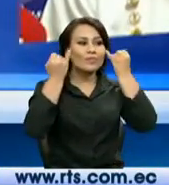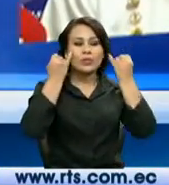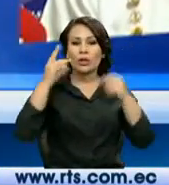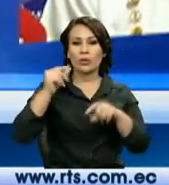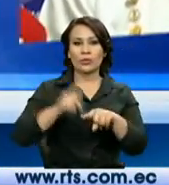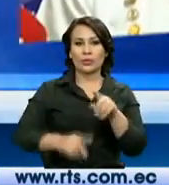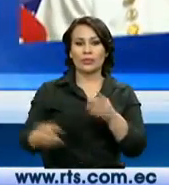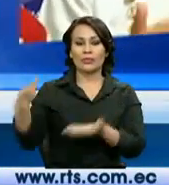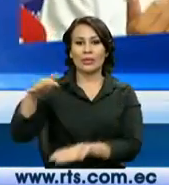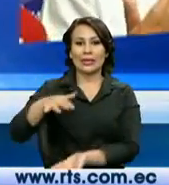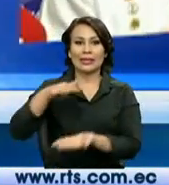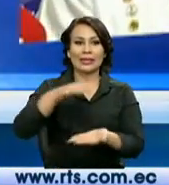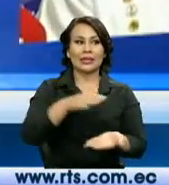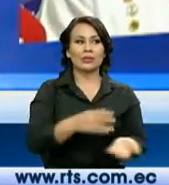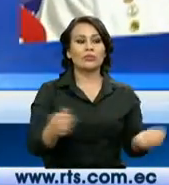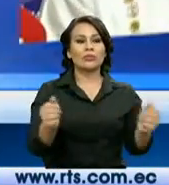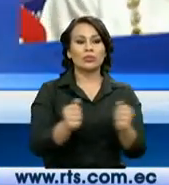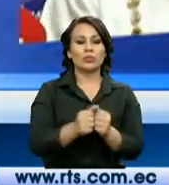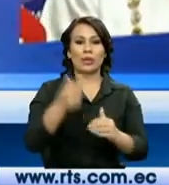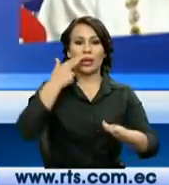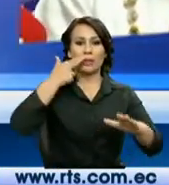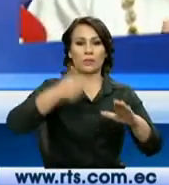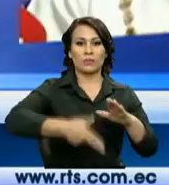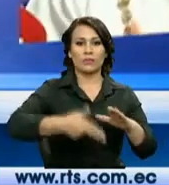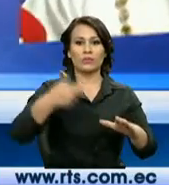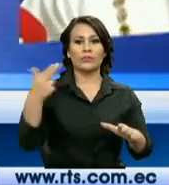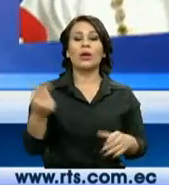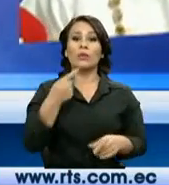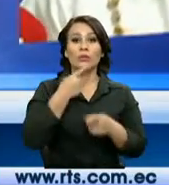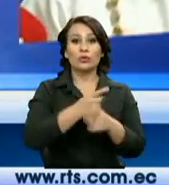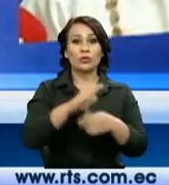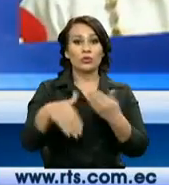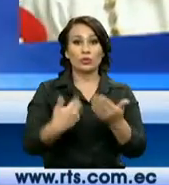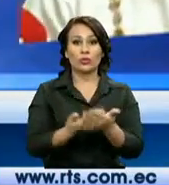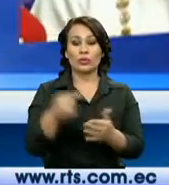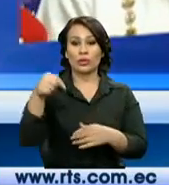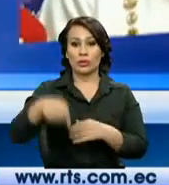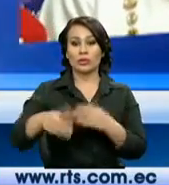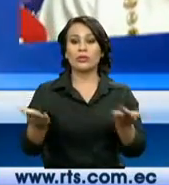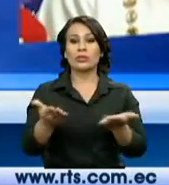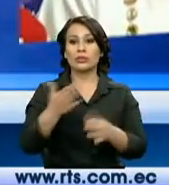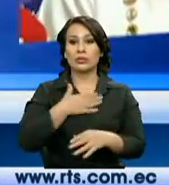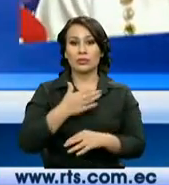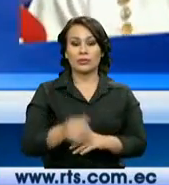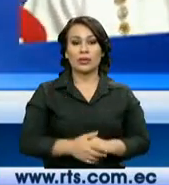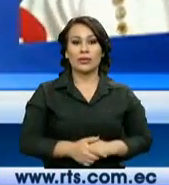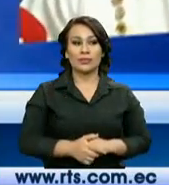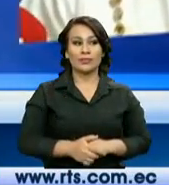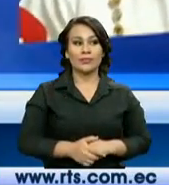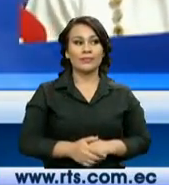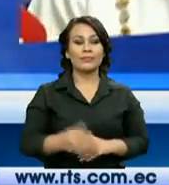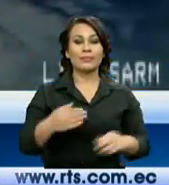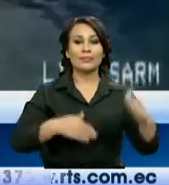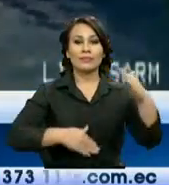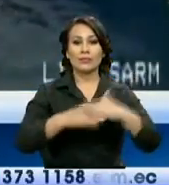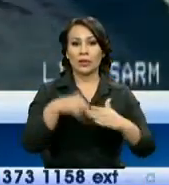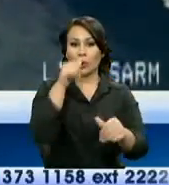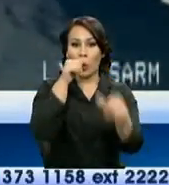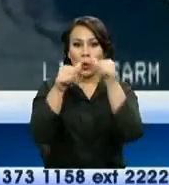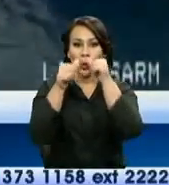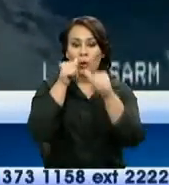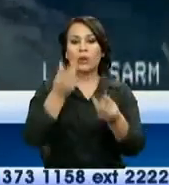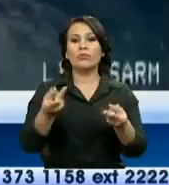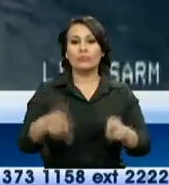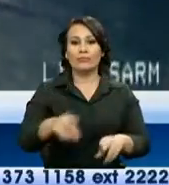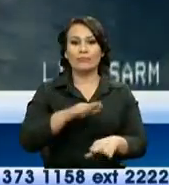cargado con tanto combustible y todos esos compartimentos estancos que tiene está cargado de droga. Sin embargo,